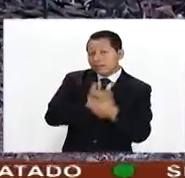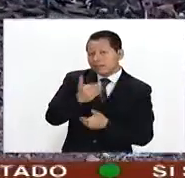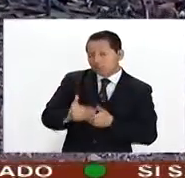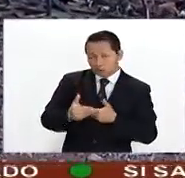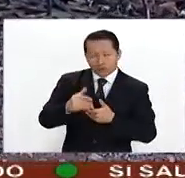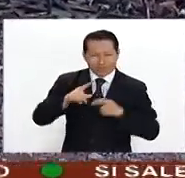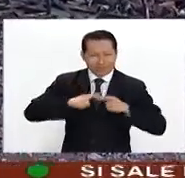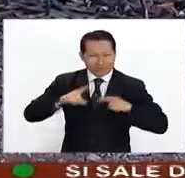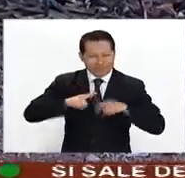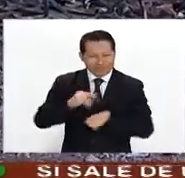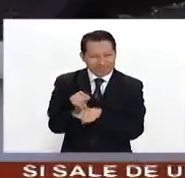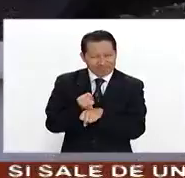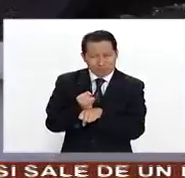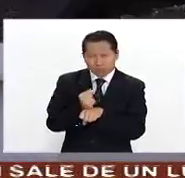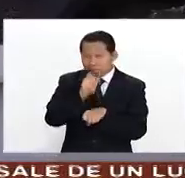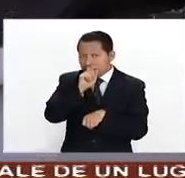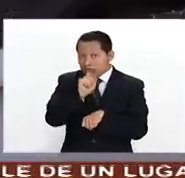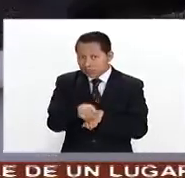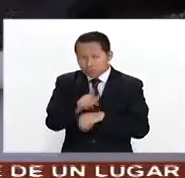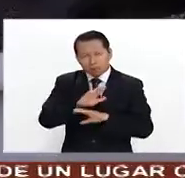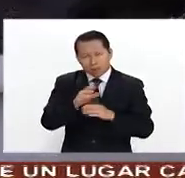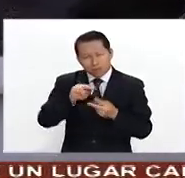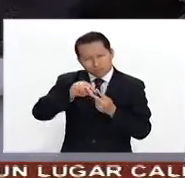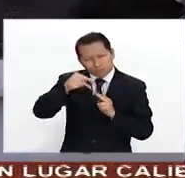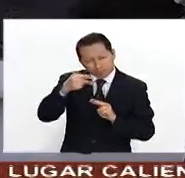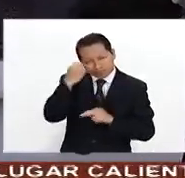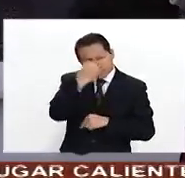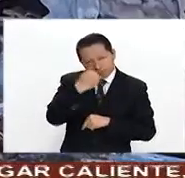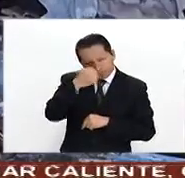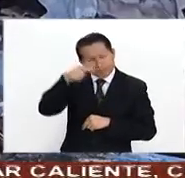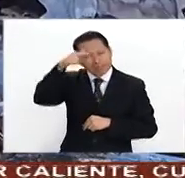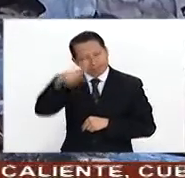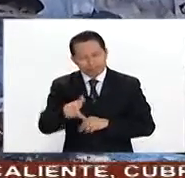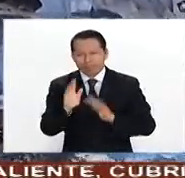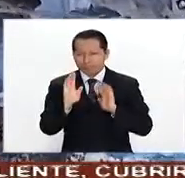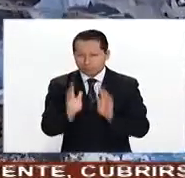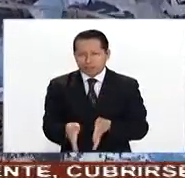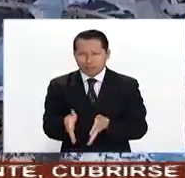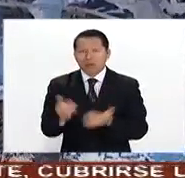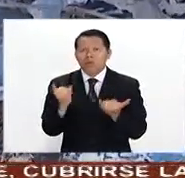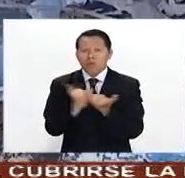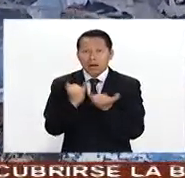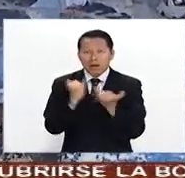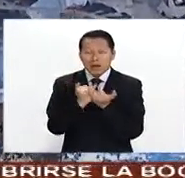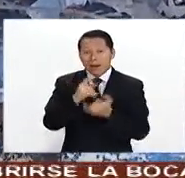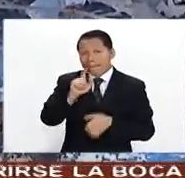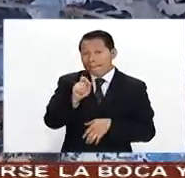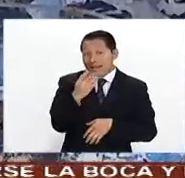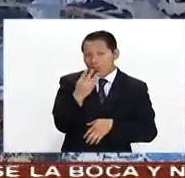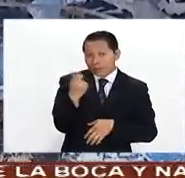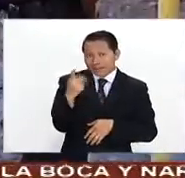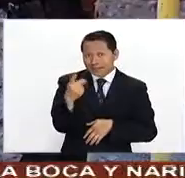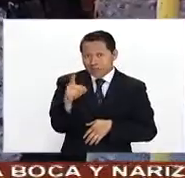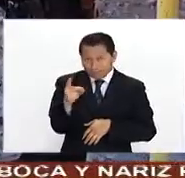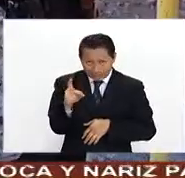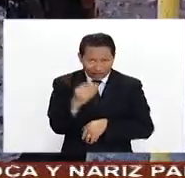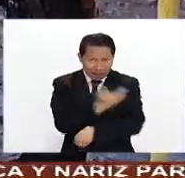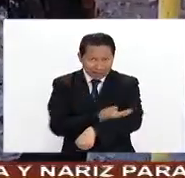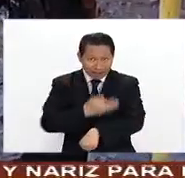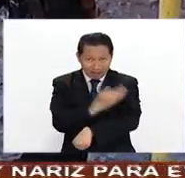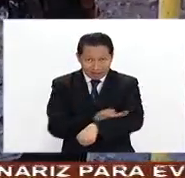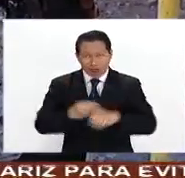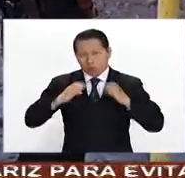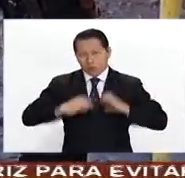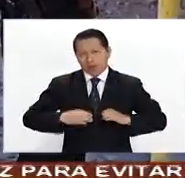Periciales, con lo que fue posible su identificación y la entrega de los restos durante la tarde del 24 de diciembre.